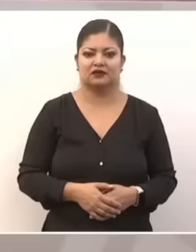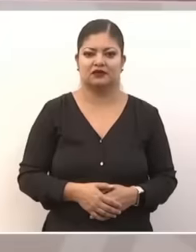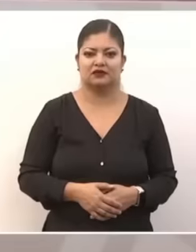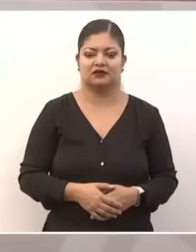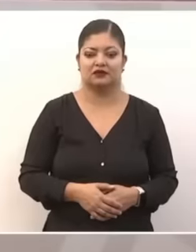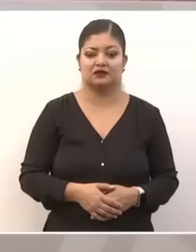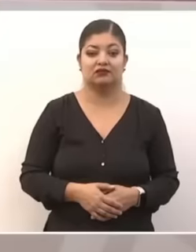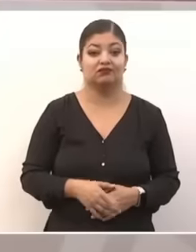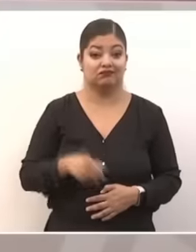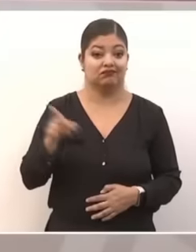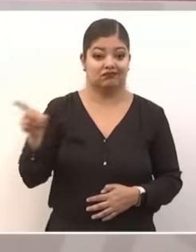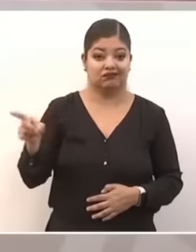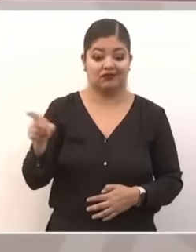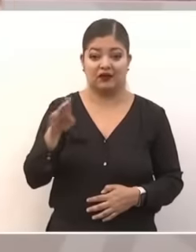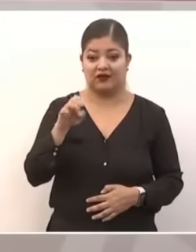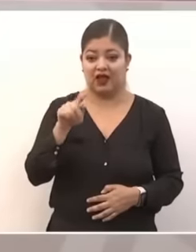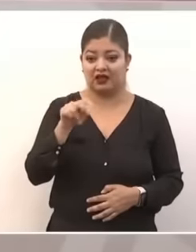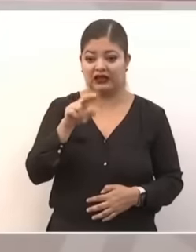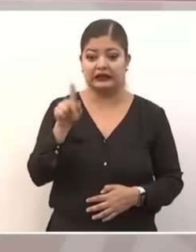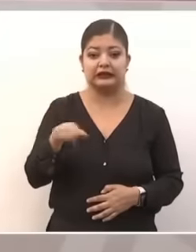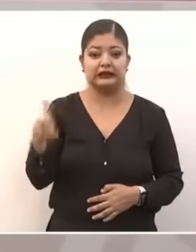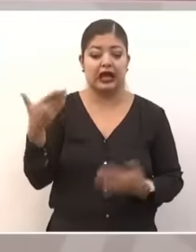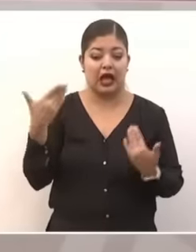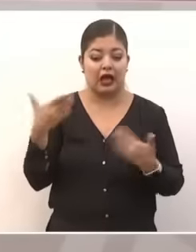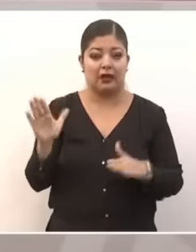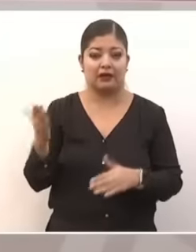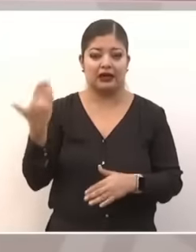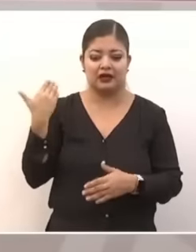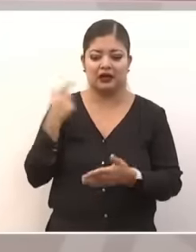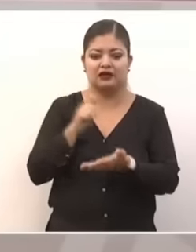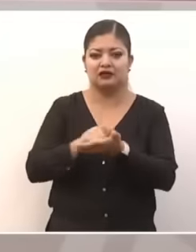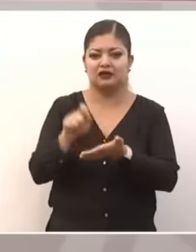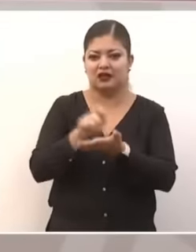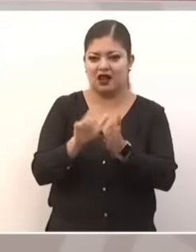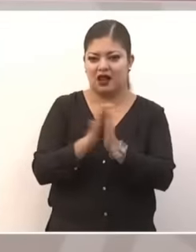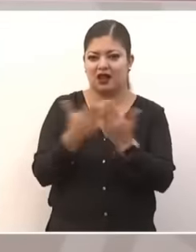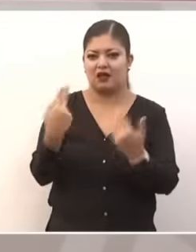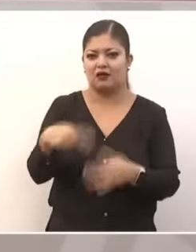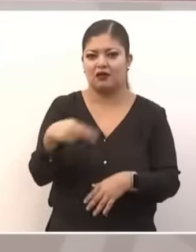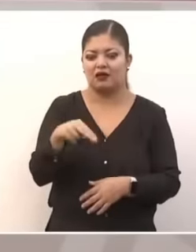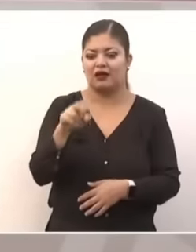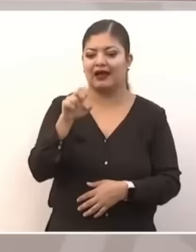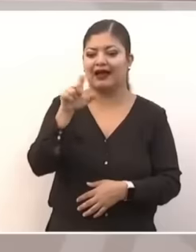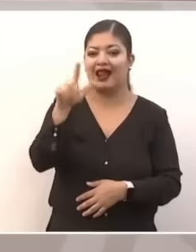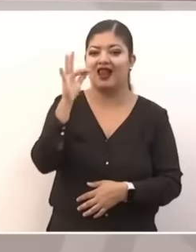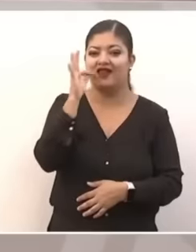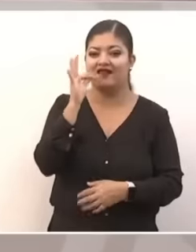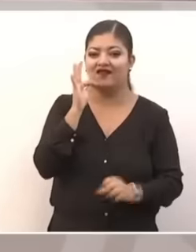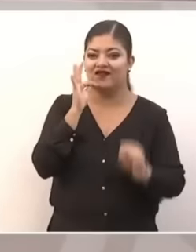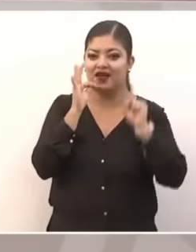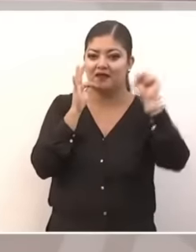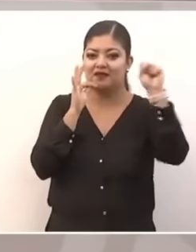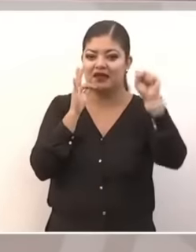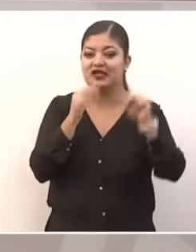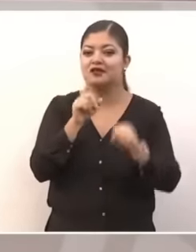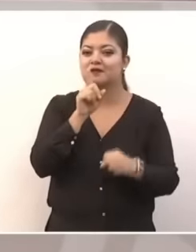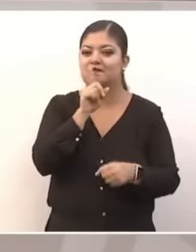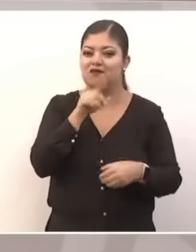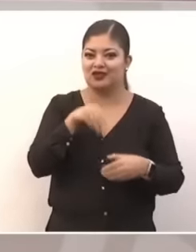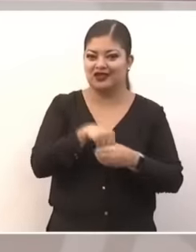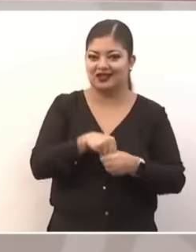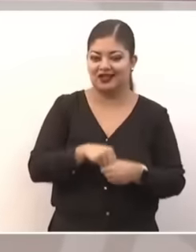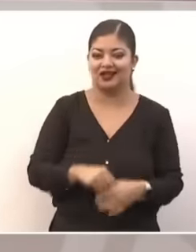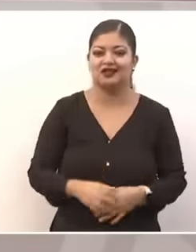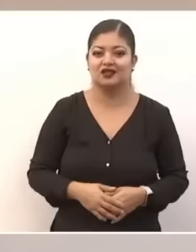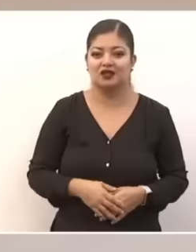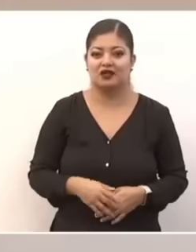Ella acaba de escribir un libro que se llama El feminismo silencioso.